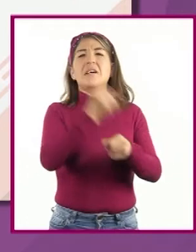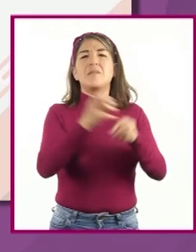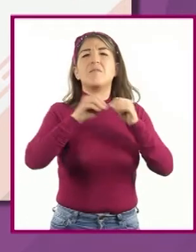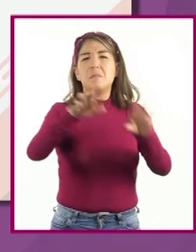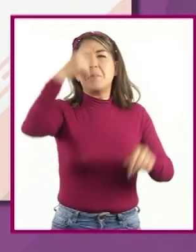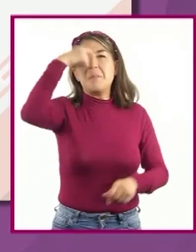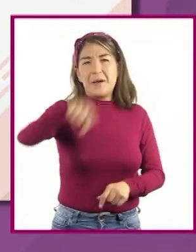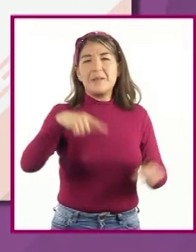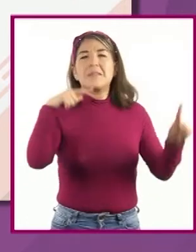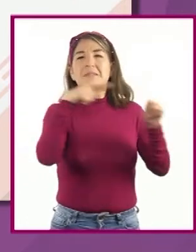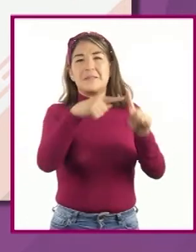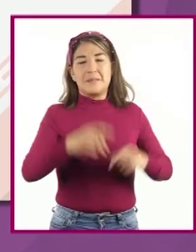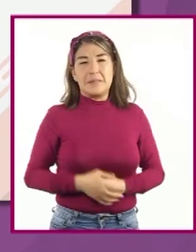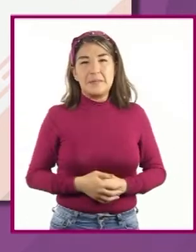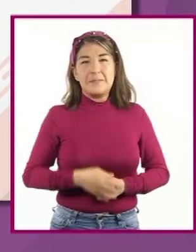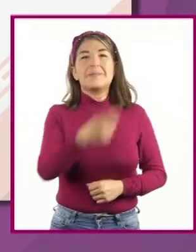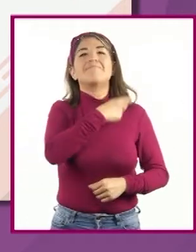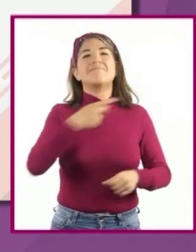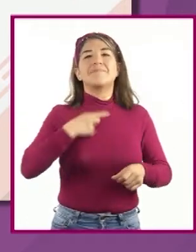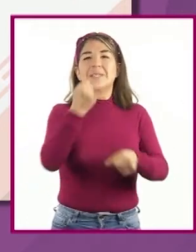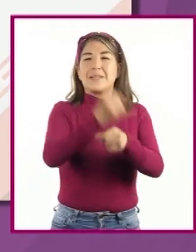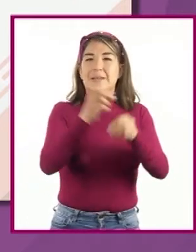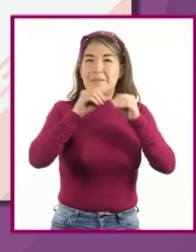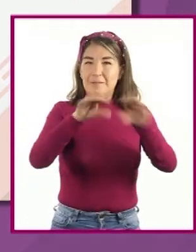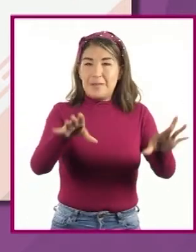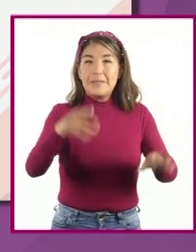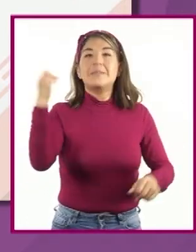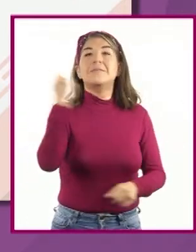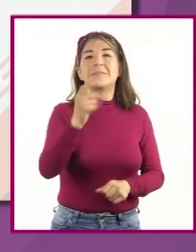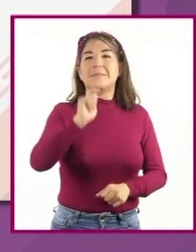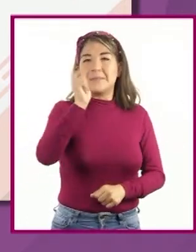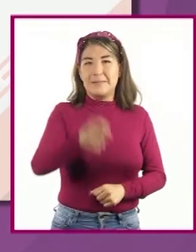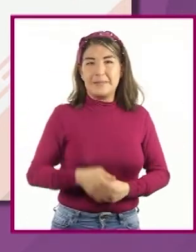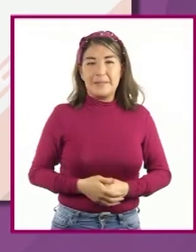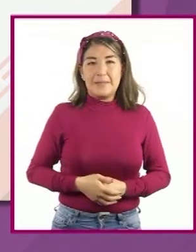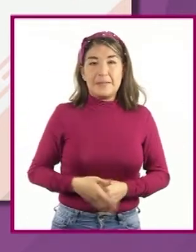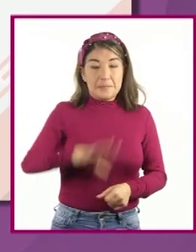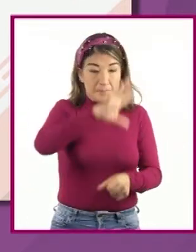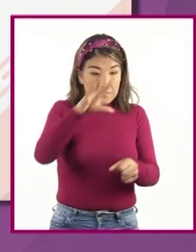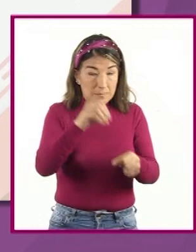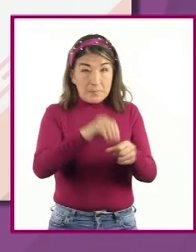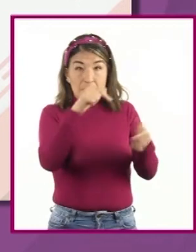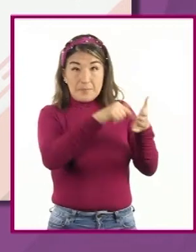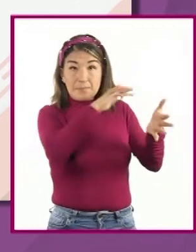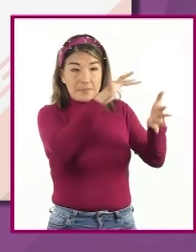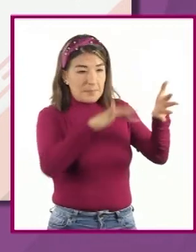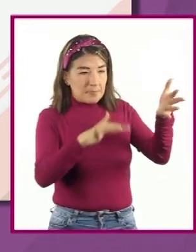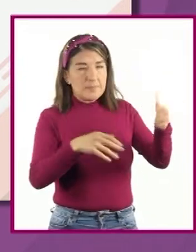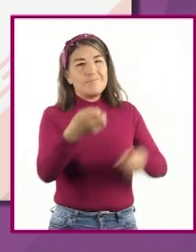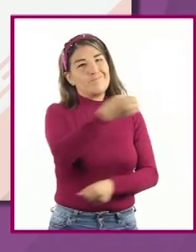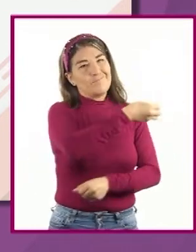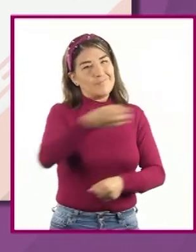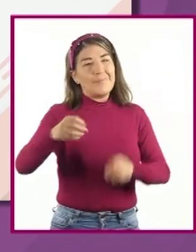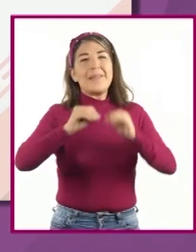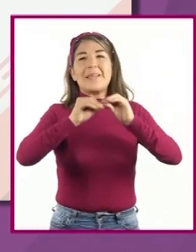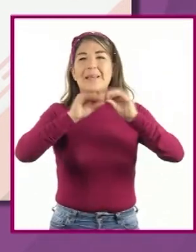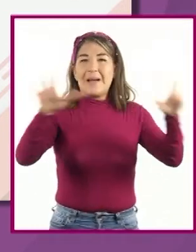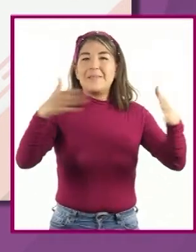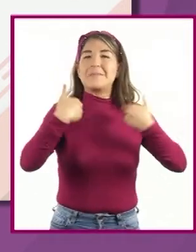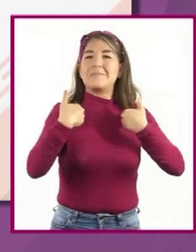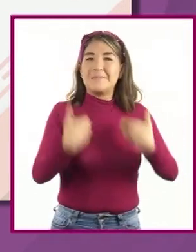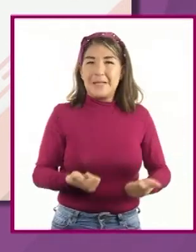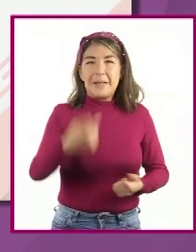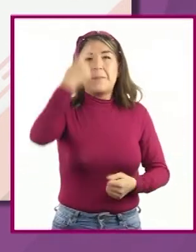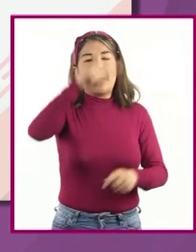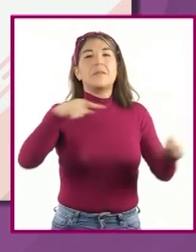tienen el objetivo de informar, por lo que es necesario que el contenido del texto sea claro y conciso, manteniendo